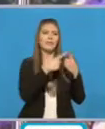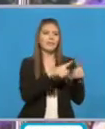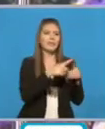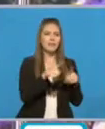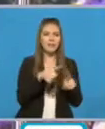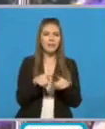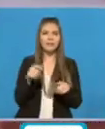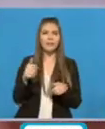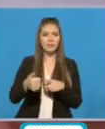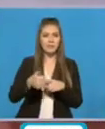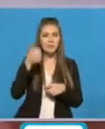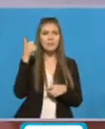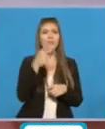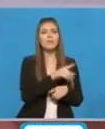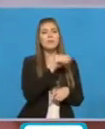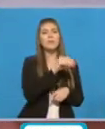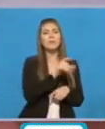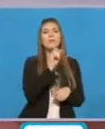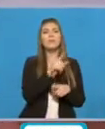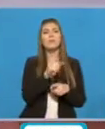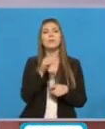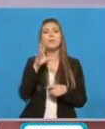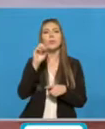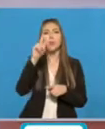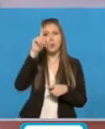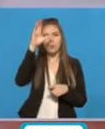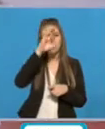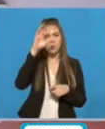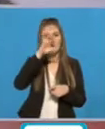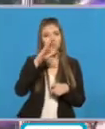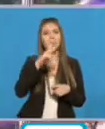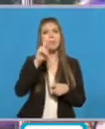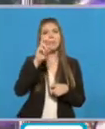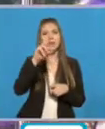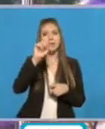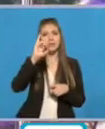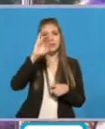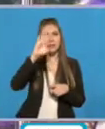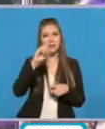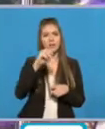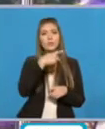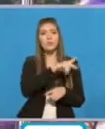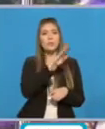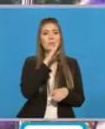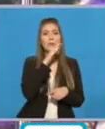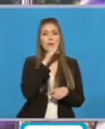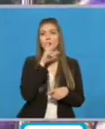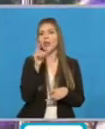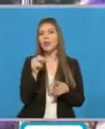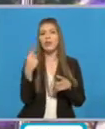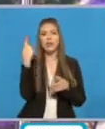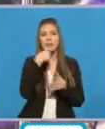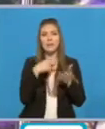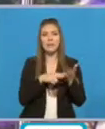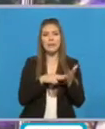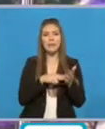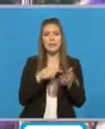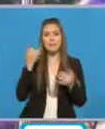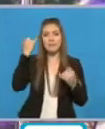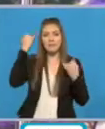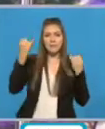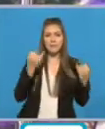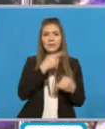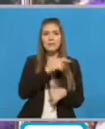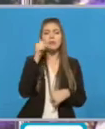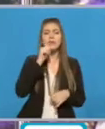dual entre el bien y el mal. Un culto pérsico. Santa Mónica estaba no verde, lo que le sigue, porque ella era